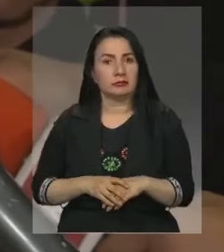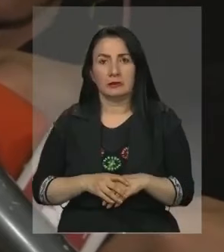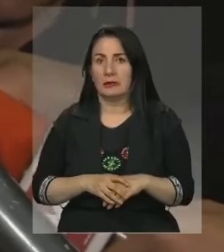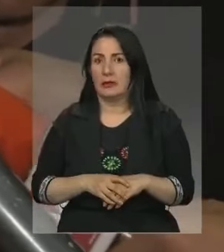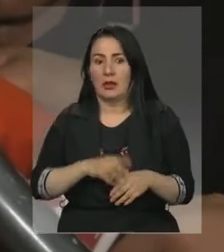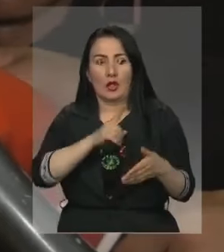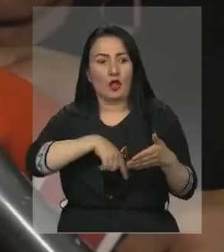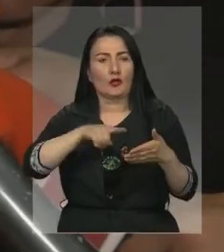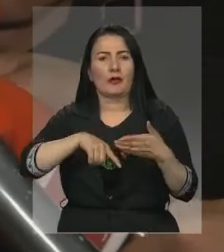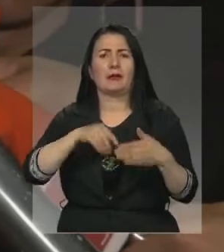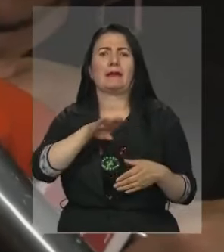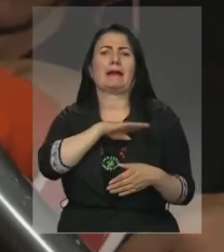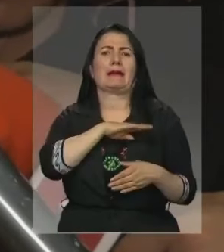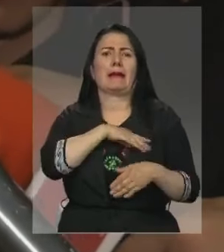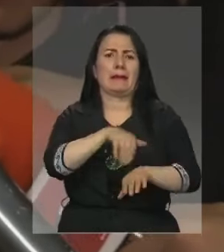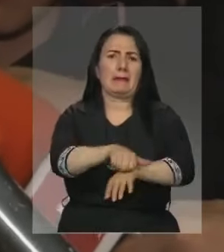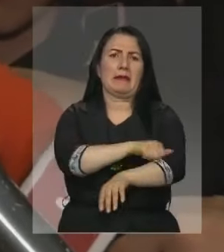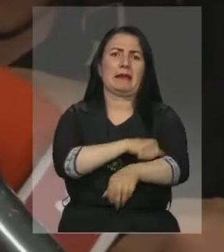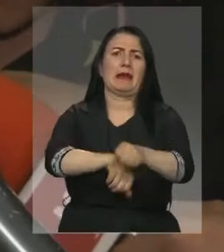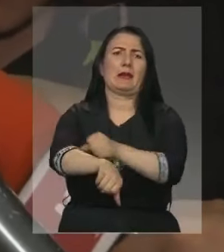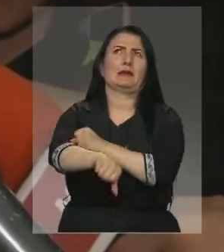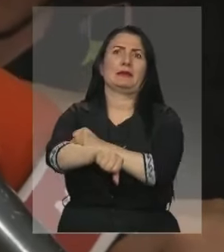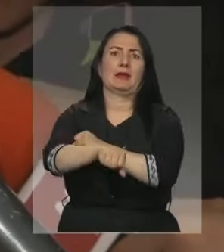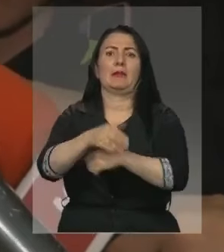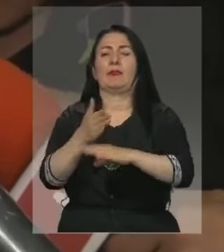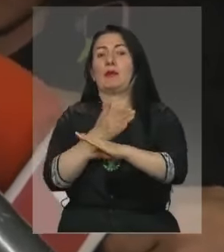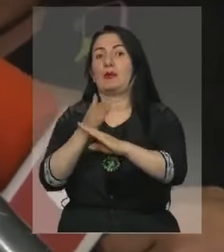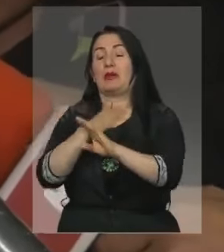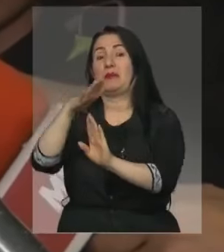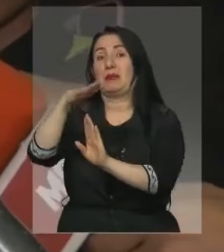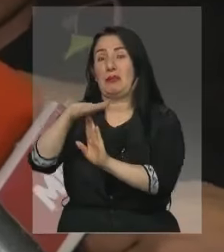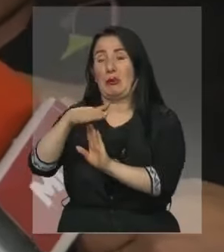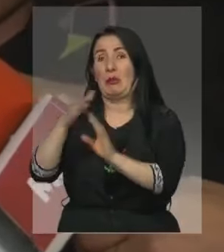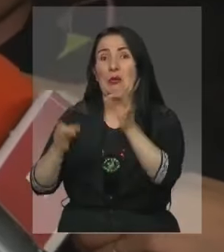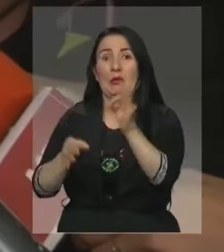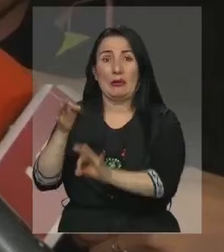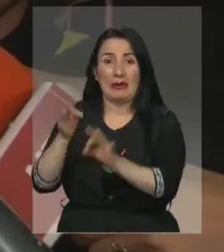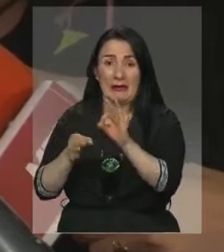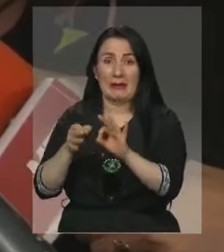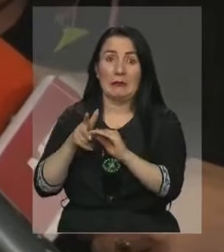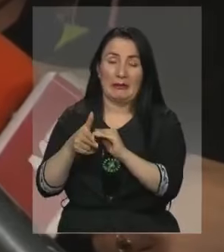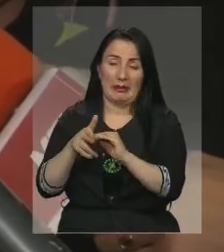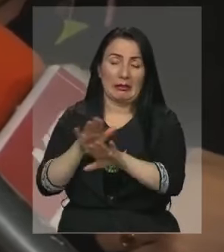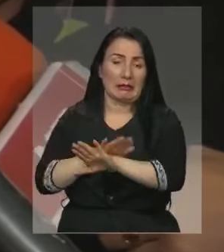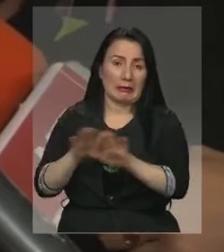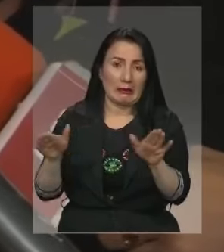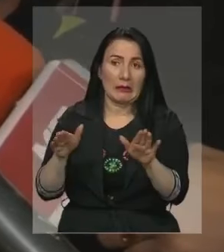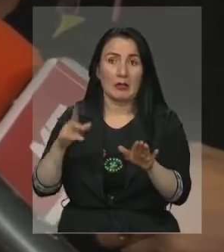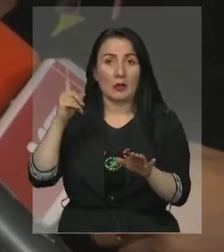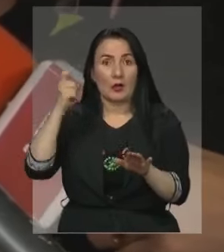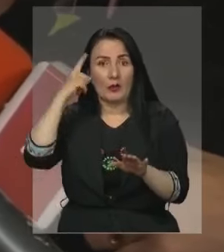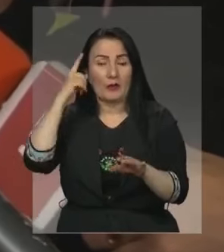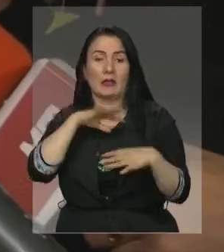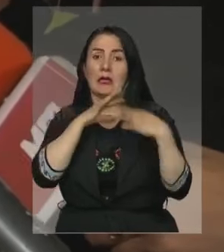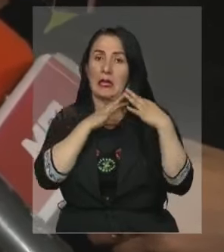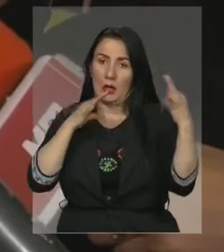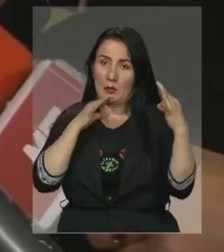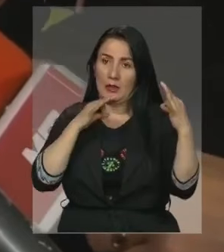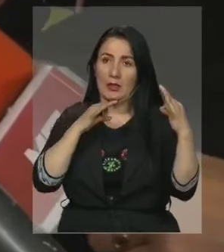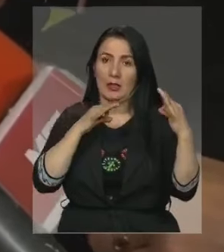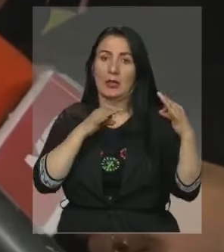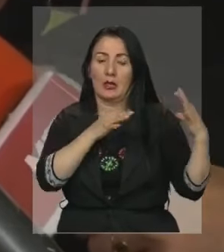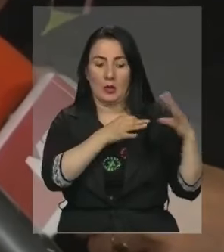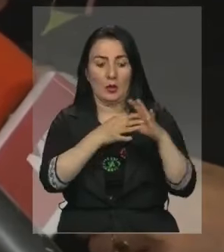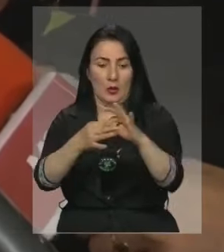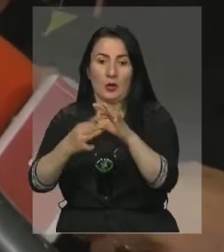fue contratada por el alcalde Enrique Peñalosa. Tuvo algunos problemas jurídicos que se destrabaron finalmente en el gobierno de Claudia López.